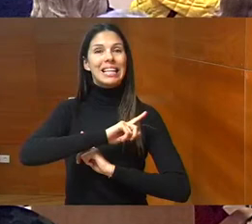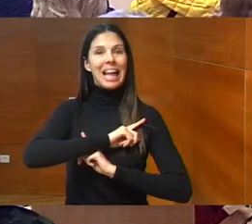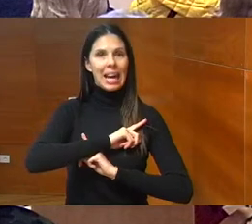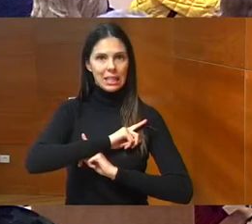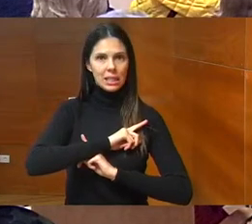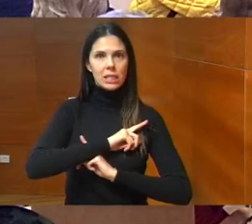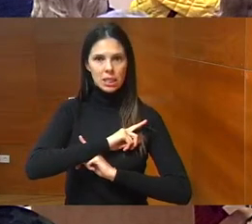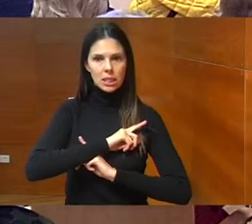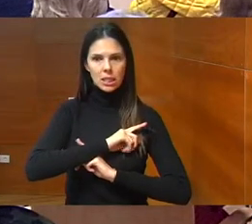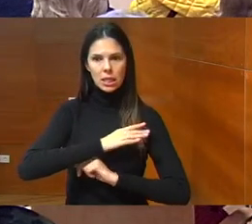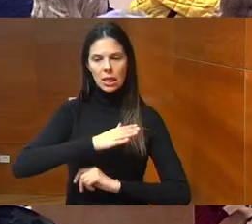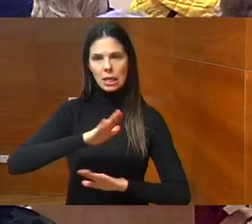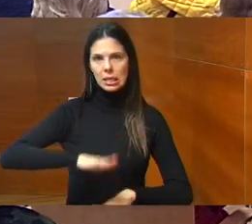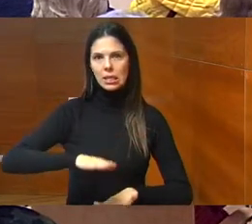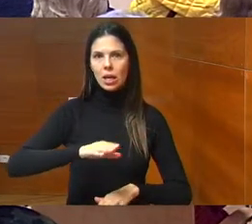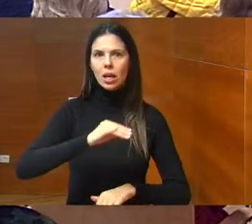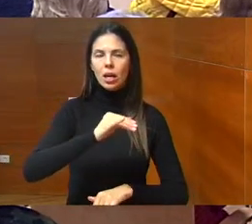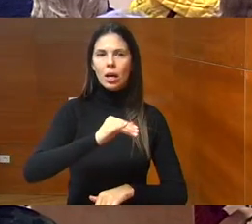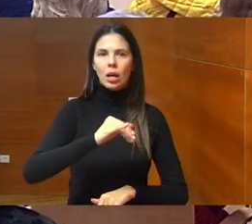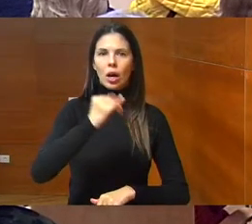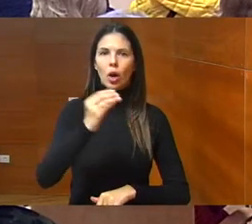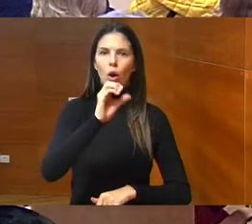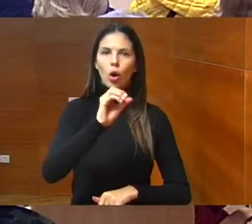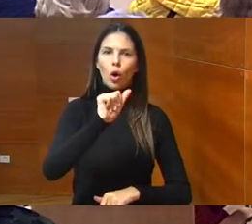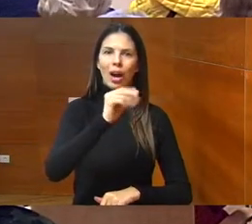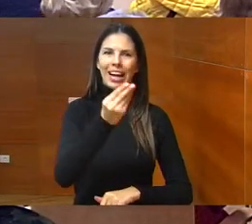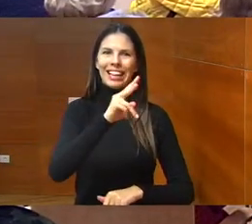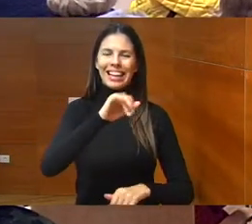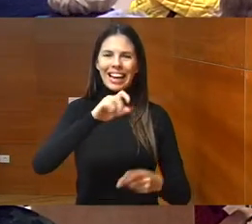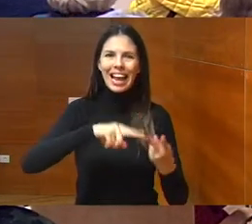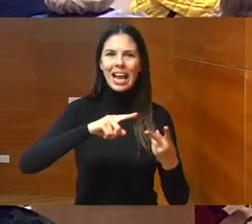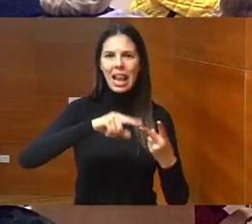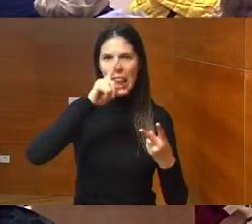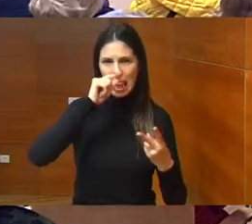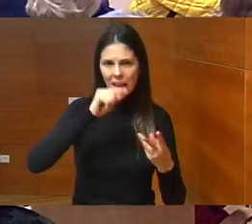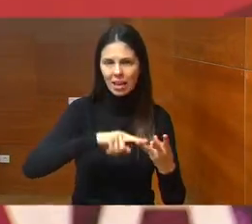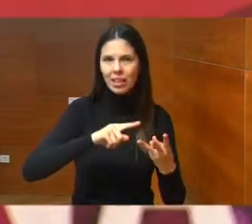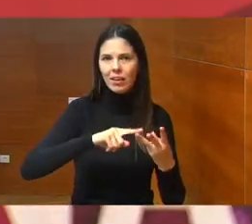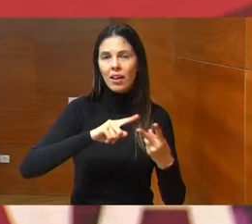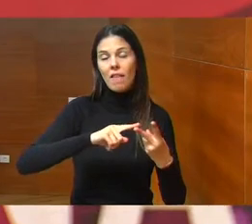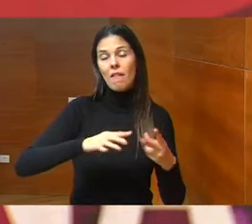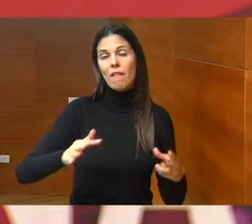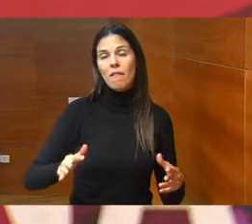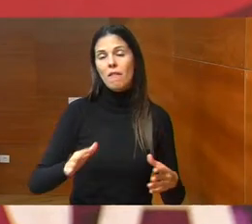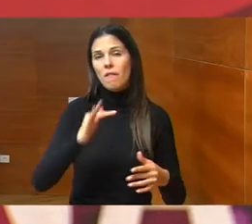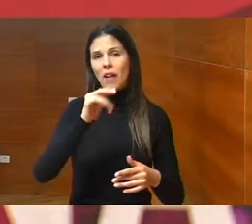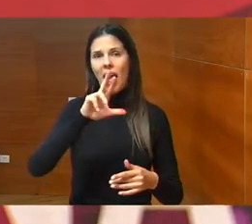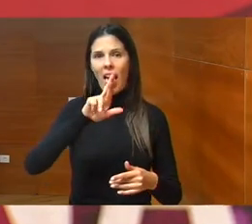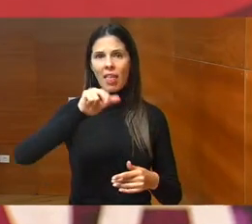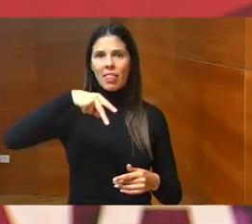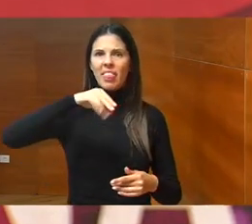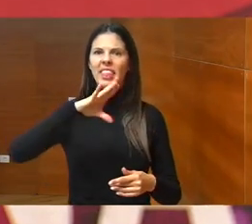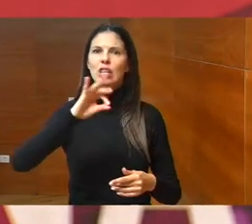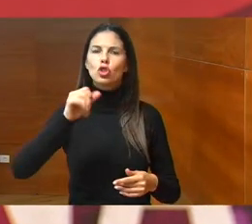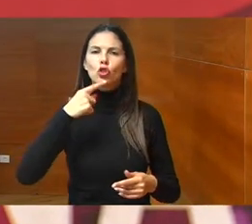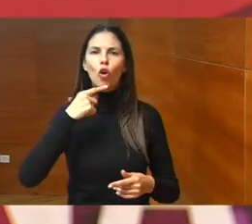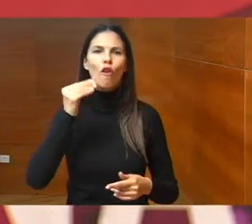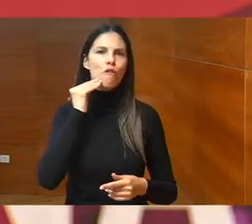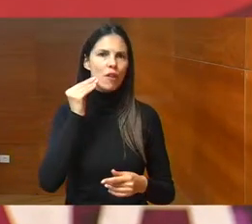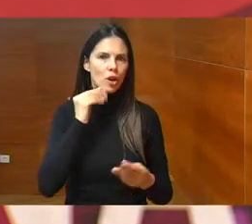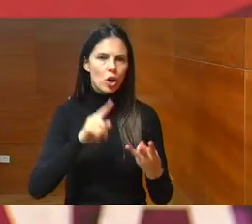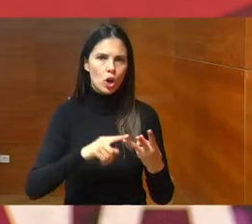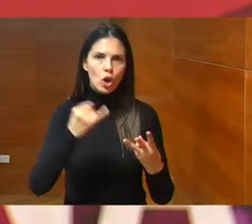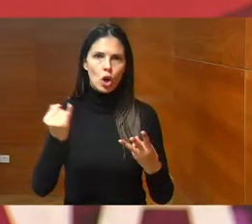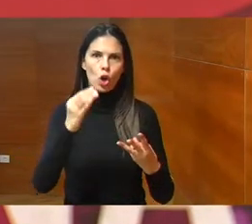tenemos a Joaquín lorica taboada de Lalín Francisco Iglesias de ferrol José María